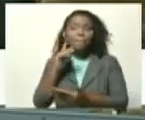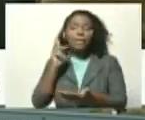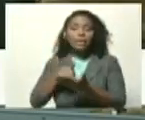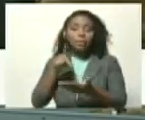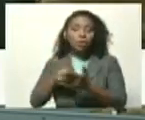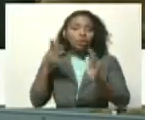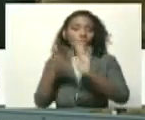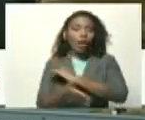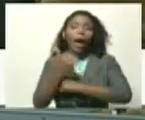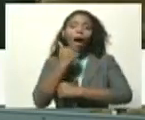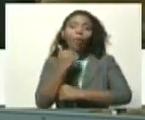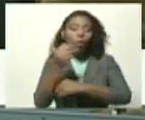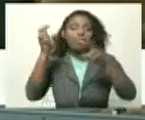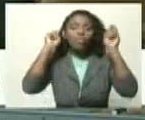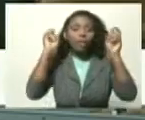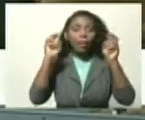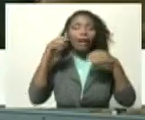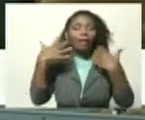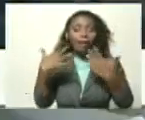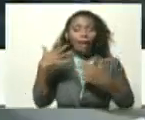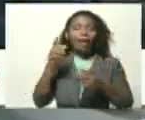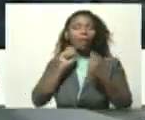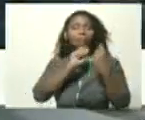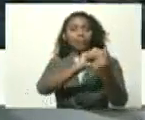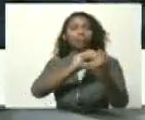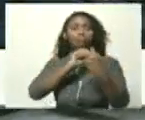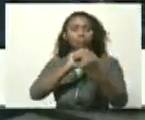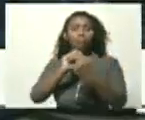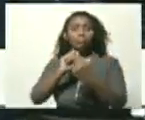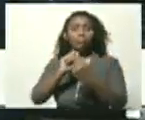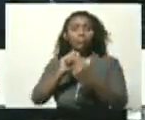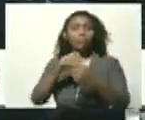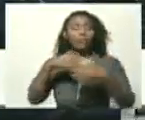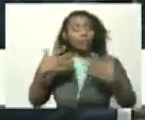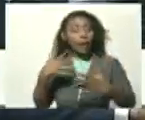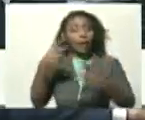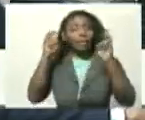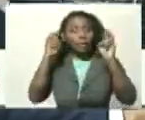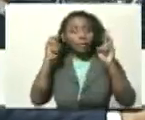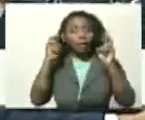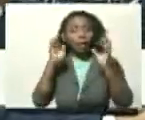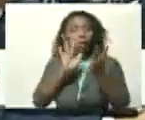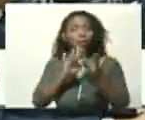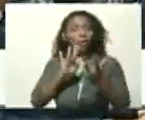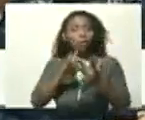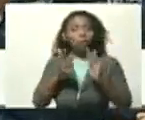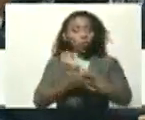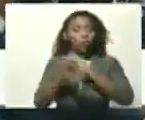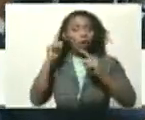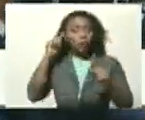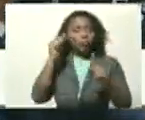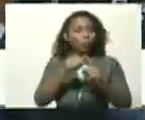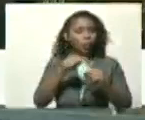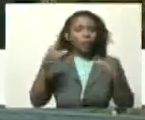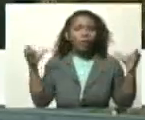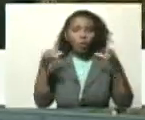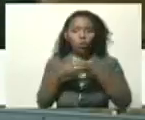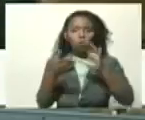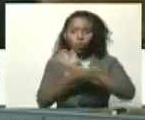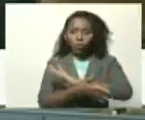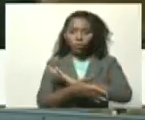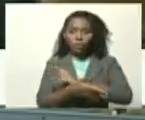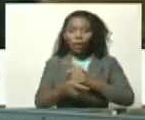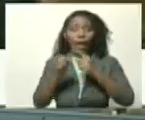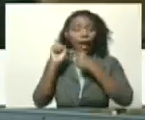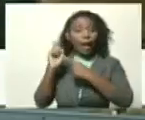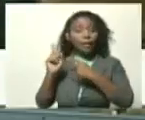sobre algún tema que surja en el debate y que esté relacionado con el objeto de la reunión. A los